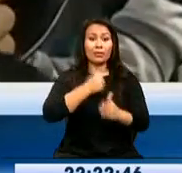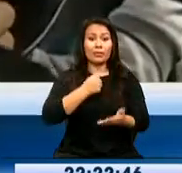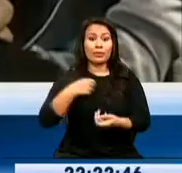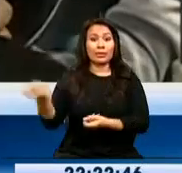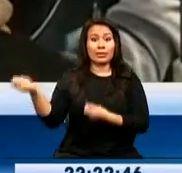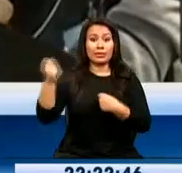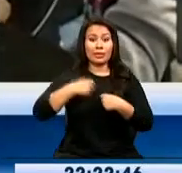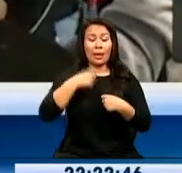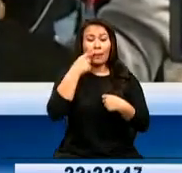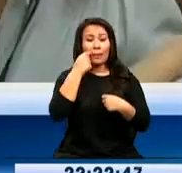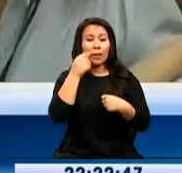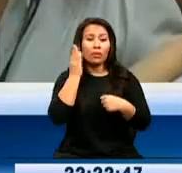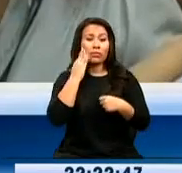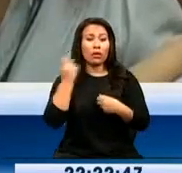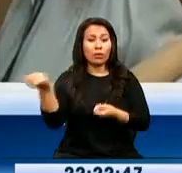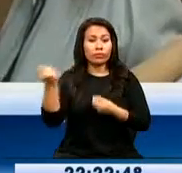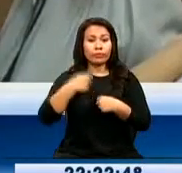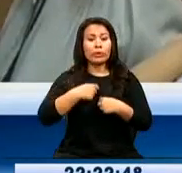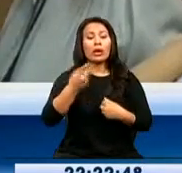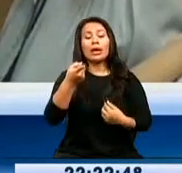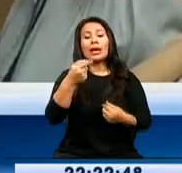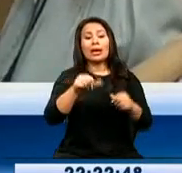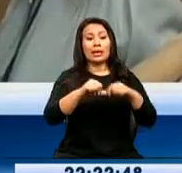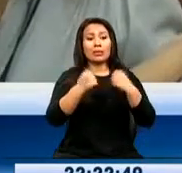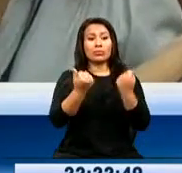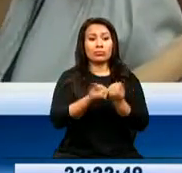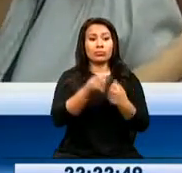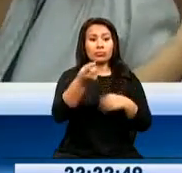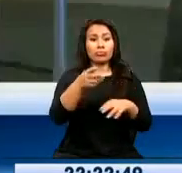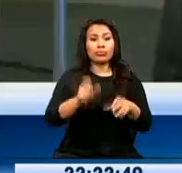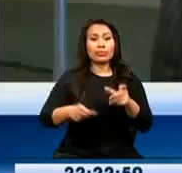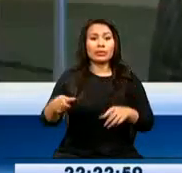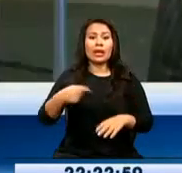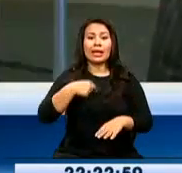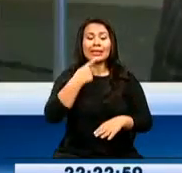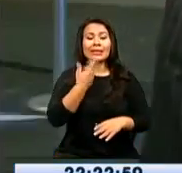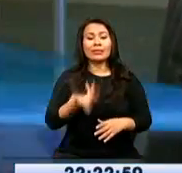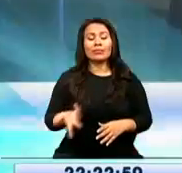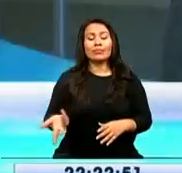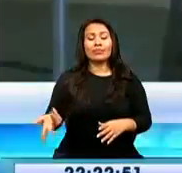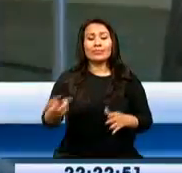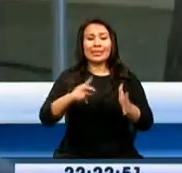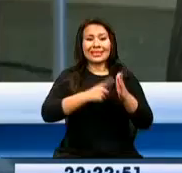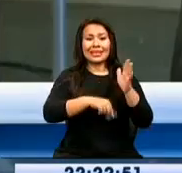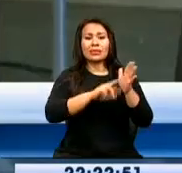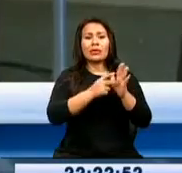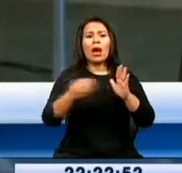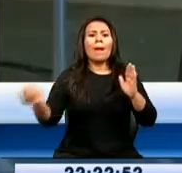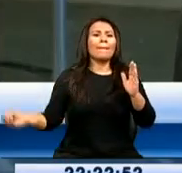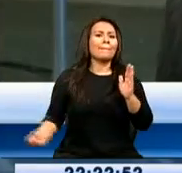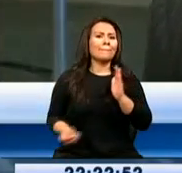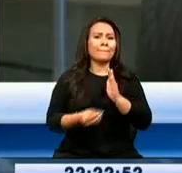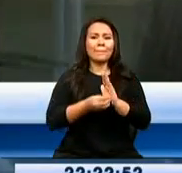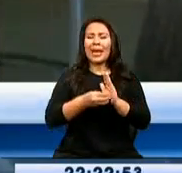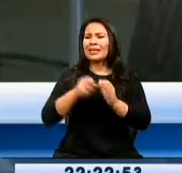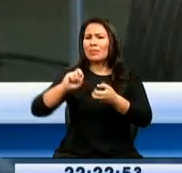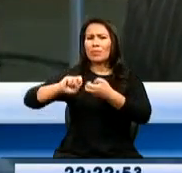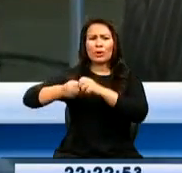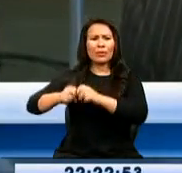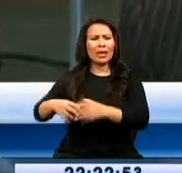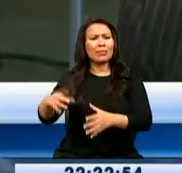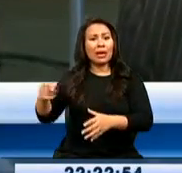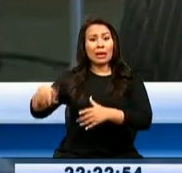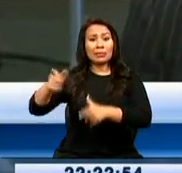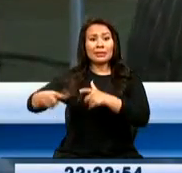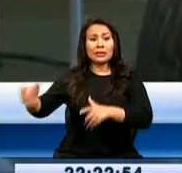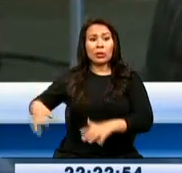aunque en Alianza País afirman tener un respaldo mayoritario entre los ecuatorianos. Esto significa poner más gasolina al fuego. El pueblo